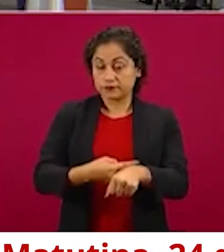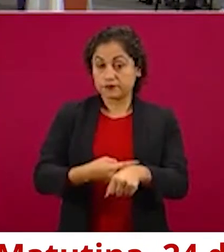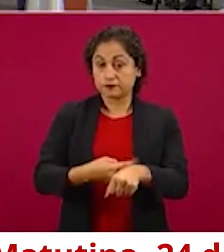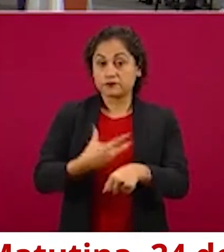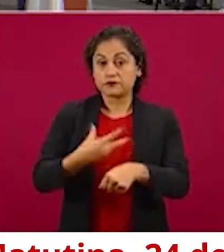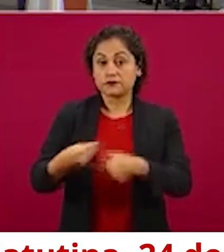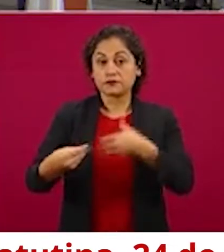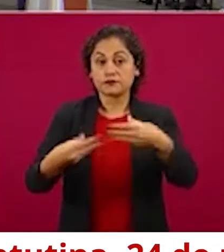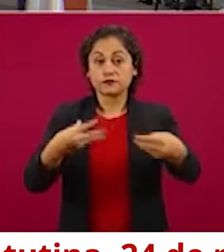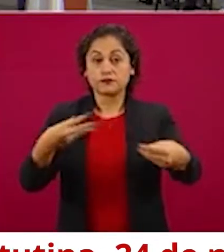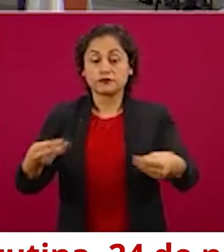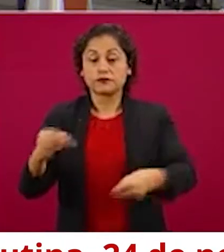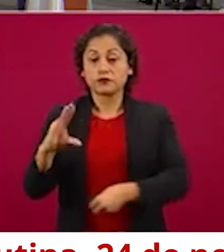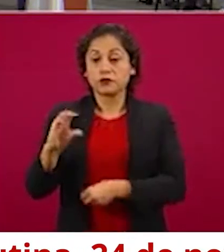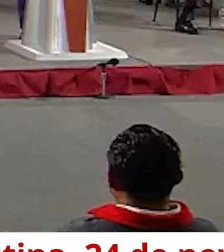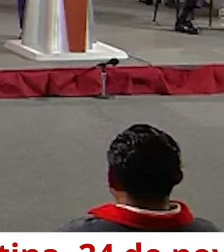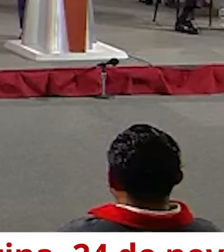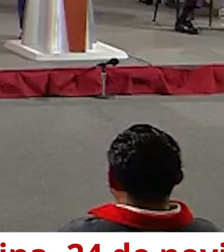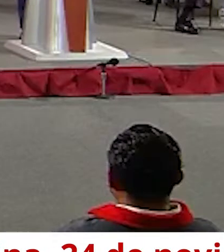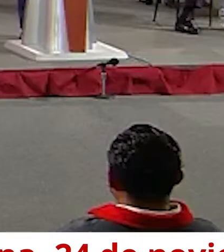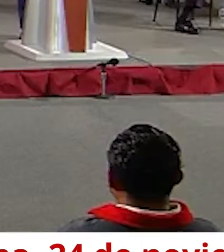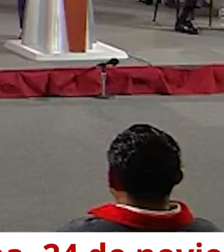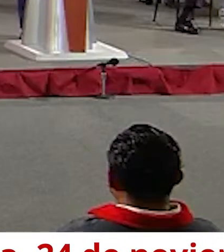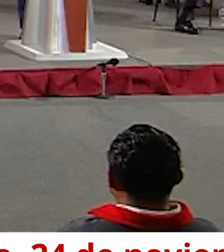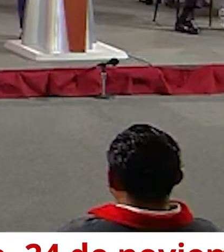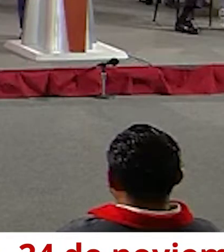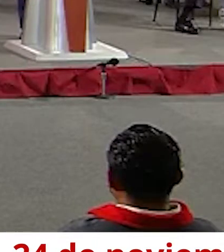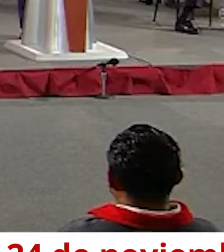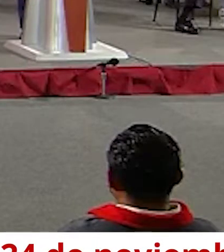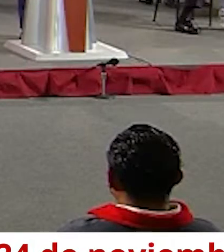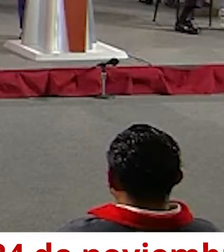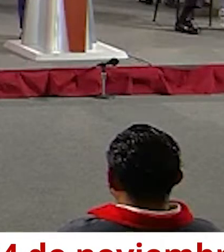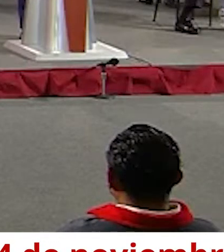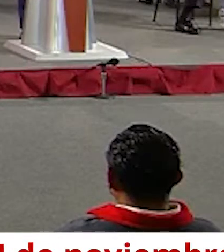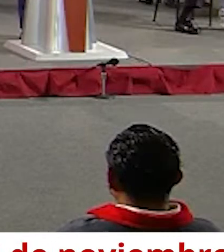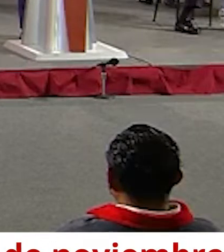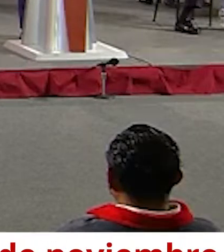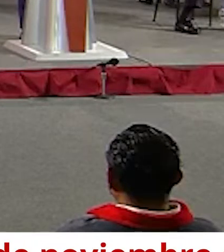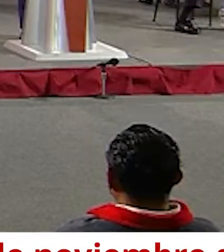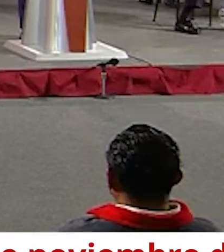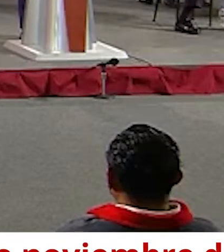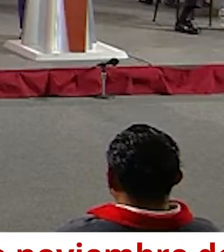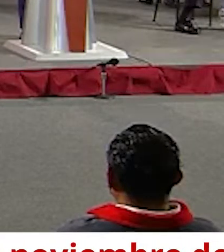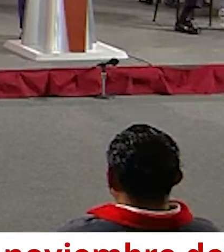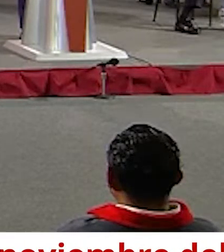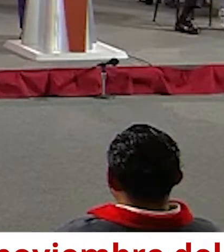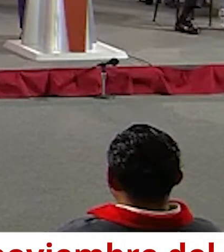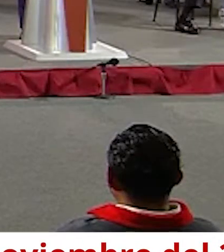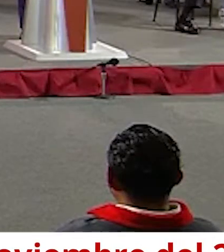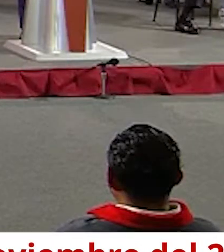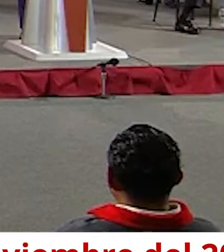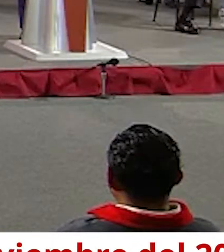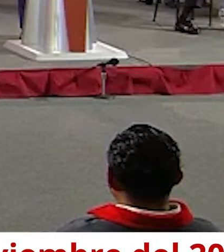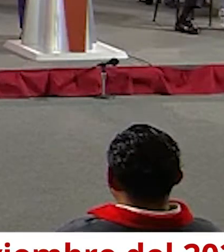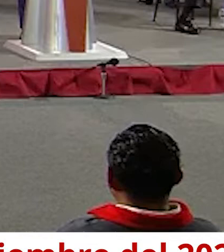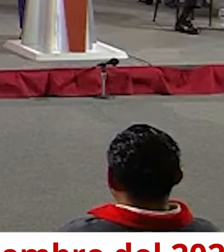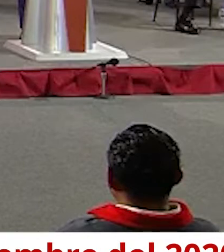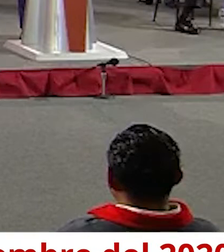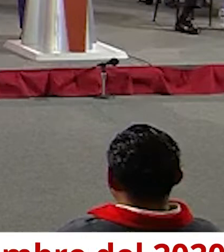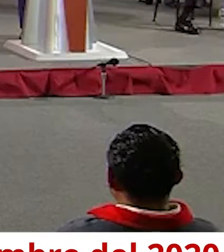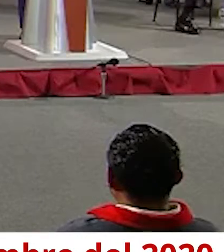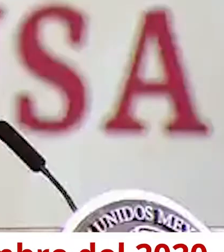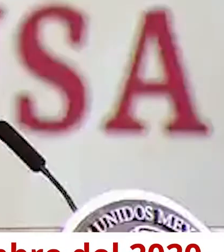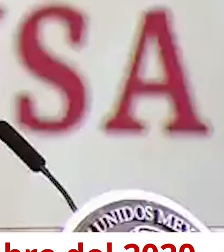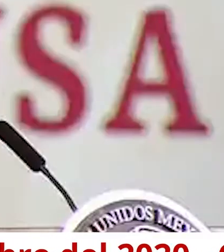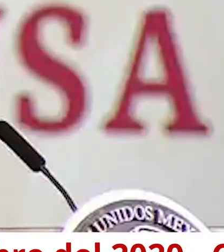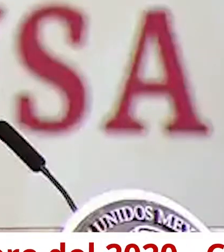COVID-19 es causante que hoy un gran número de familias mexicanas tengan la pena de haber perdido